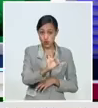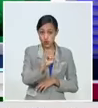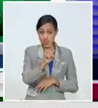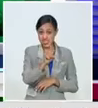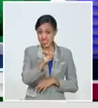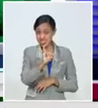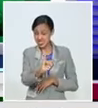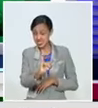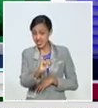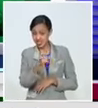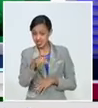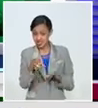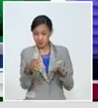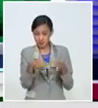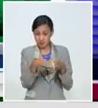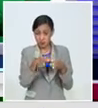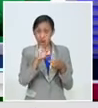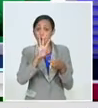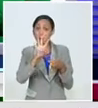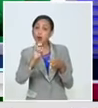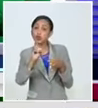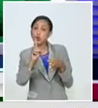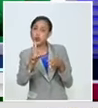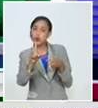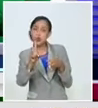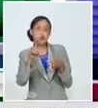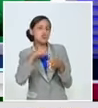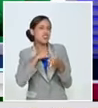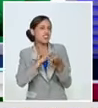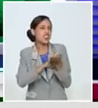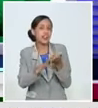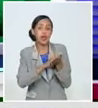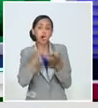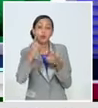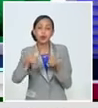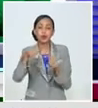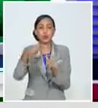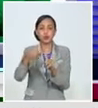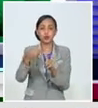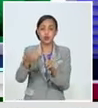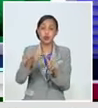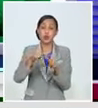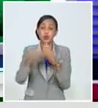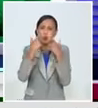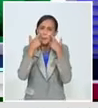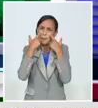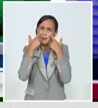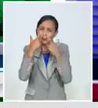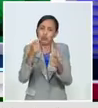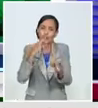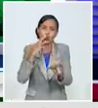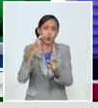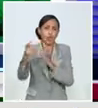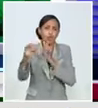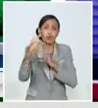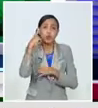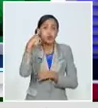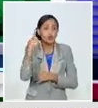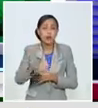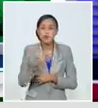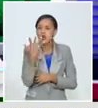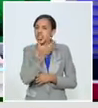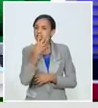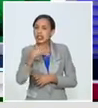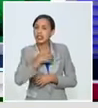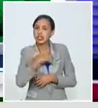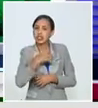816. Vean el valor de protegerse al no poder identificar qué persona tiene la